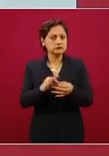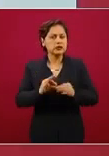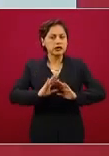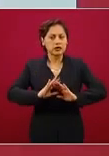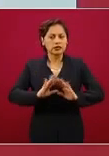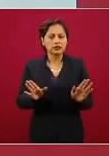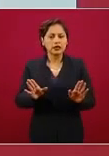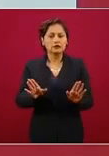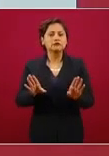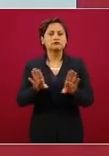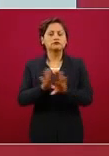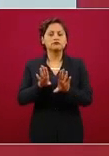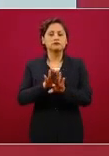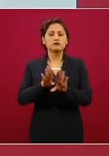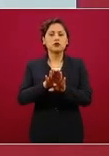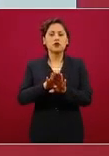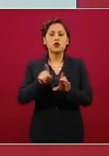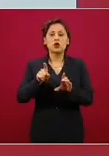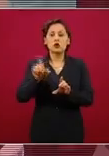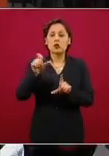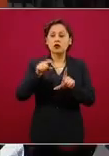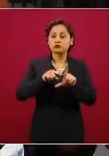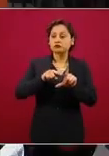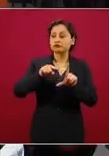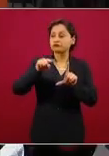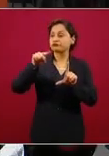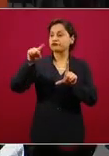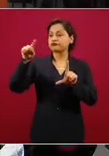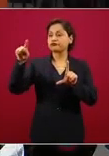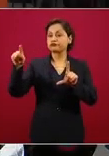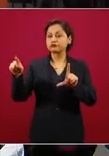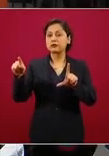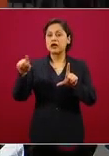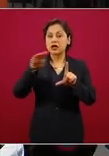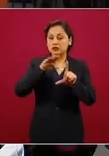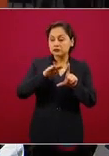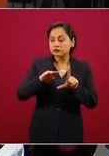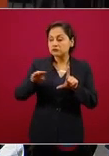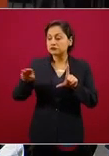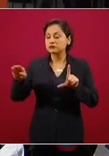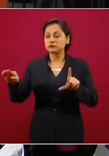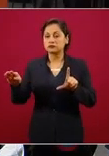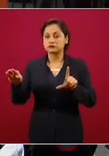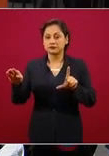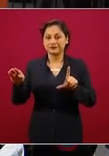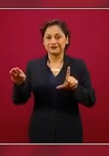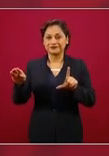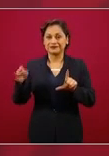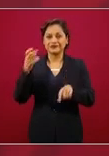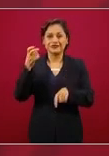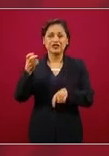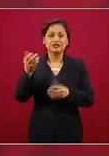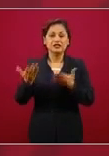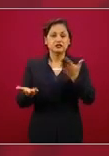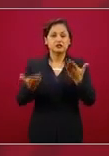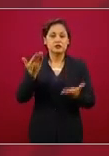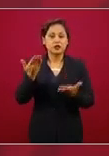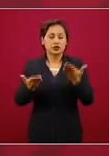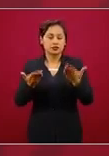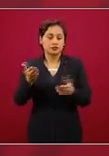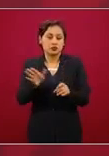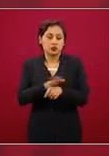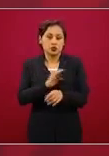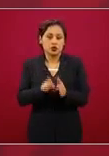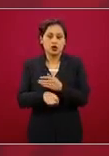este aplanamiento de la curva. Aplanamiento de la curva es la comparación que existe entre el escenario que hubiera